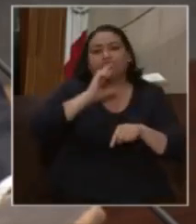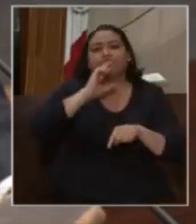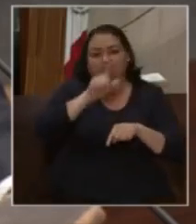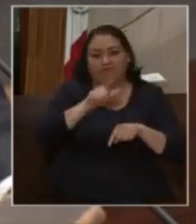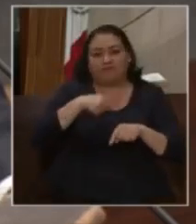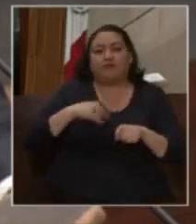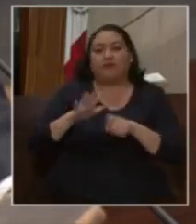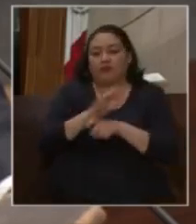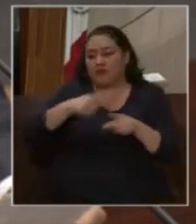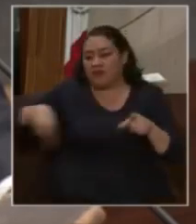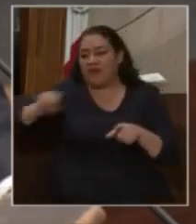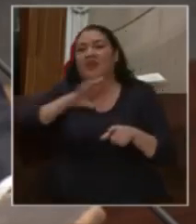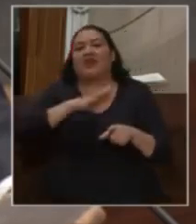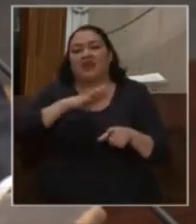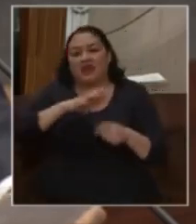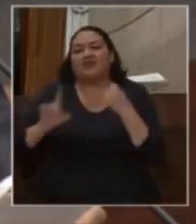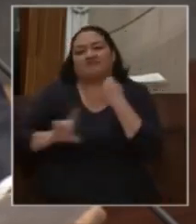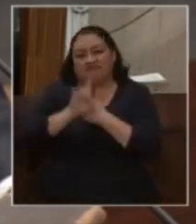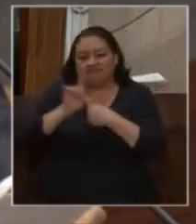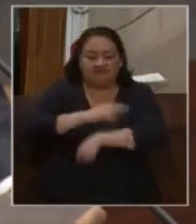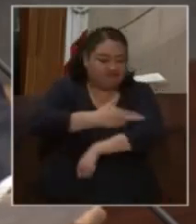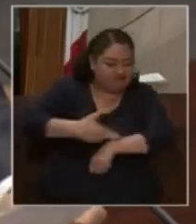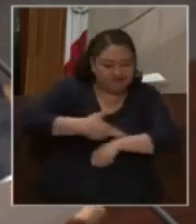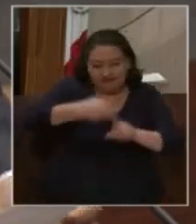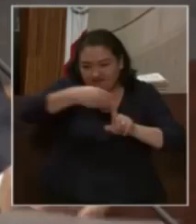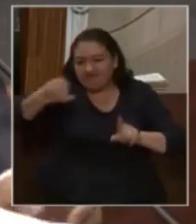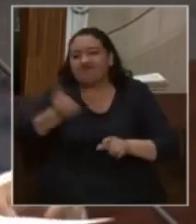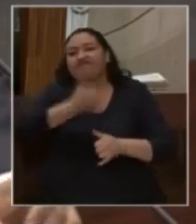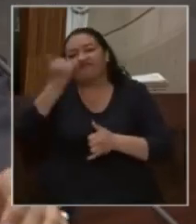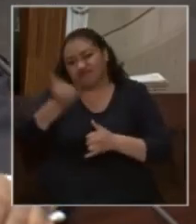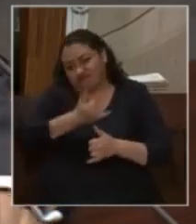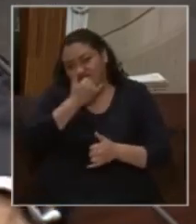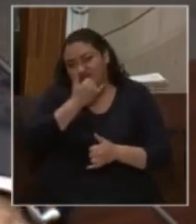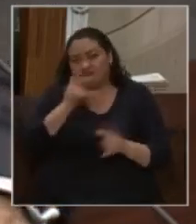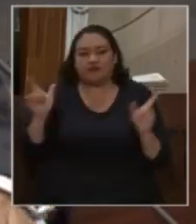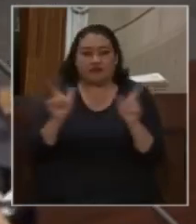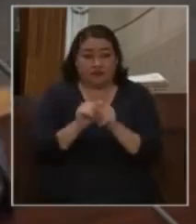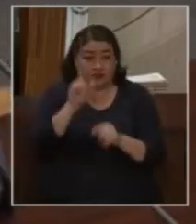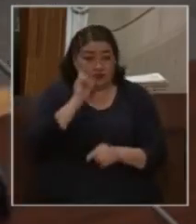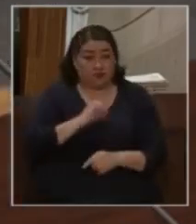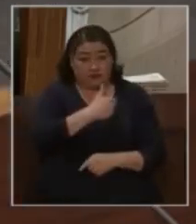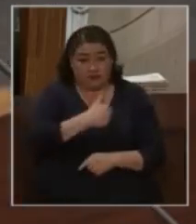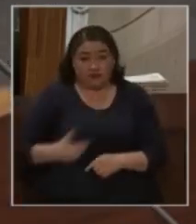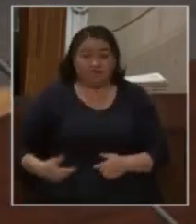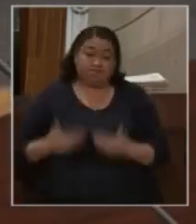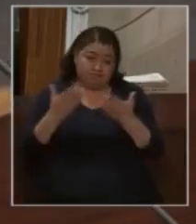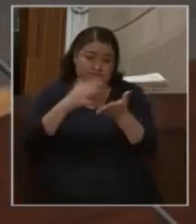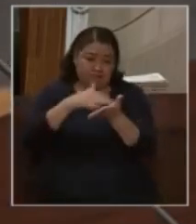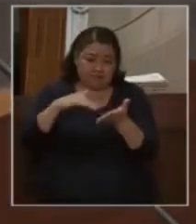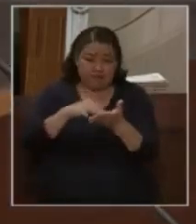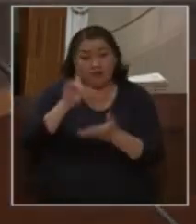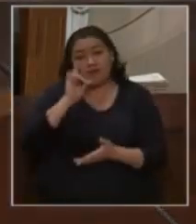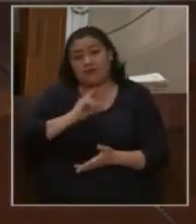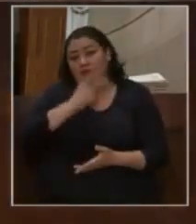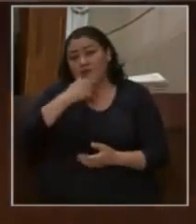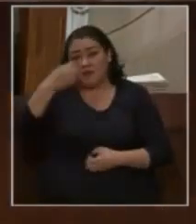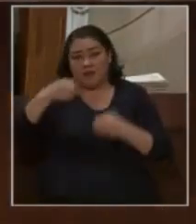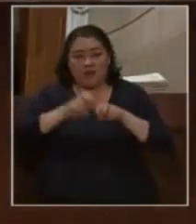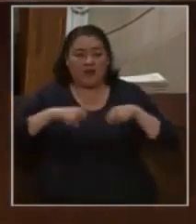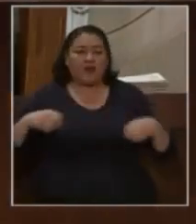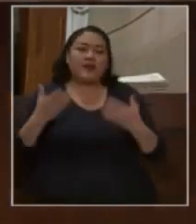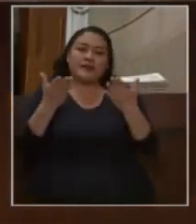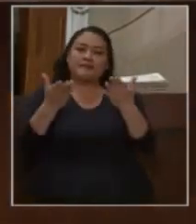que se considera que existieron violaciones graves al procedimiento. Es la cuenta, magistrada presidenta, magistradas, señores magistrados.